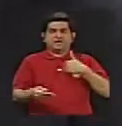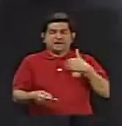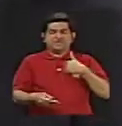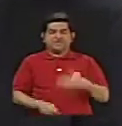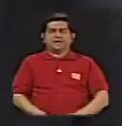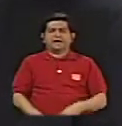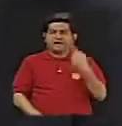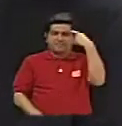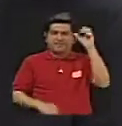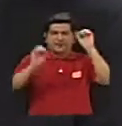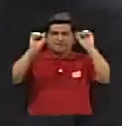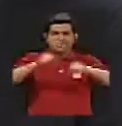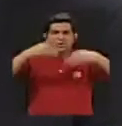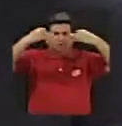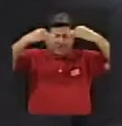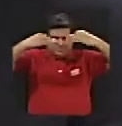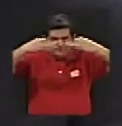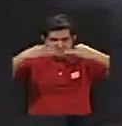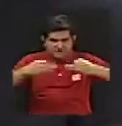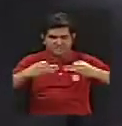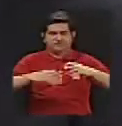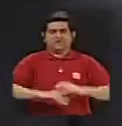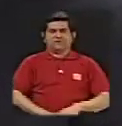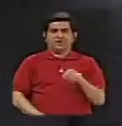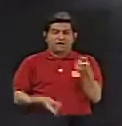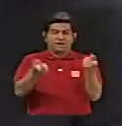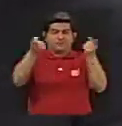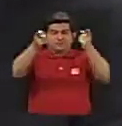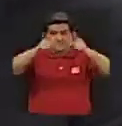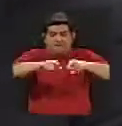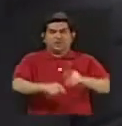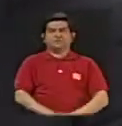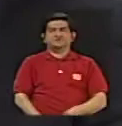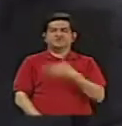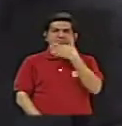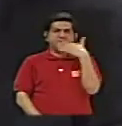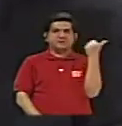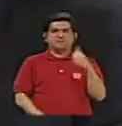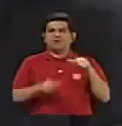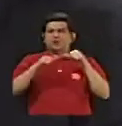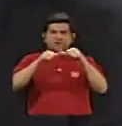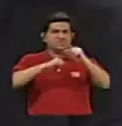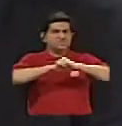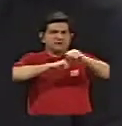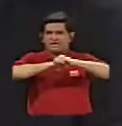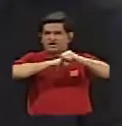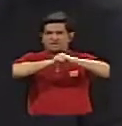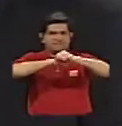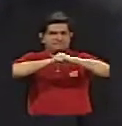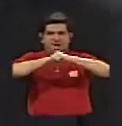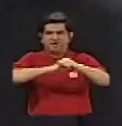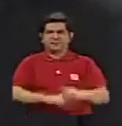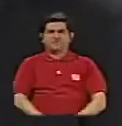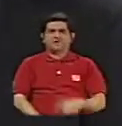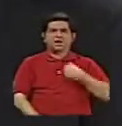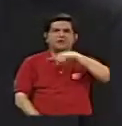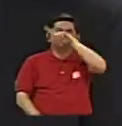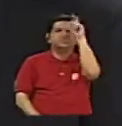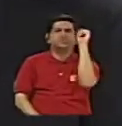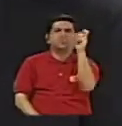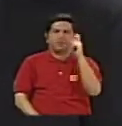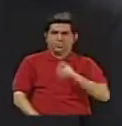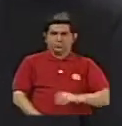en cuenta para tomar la decisión de mejor dejar la campaña hasta ahí. Lo que le quería preguntar